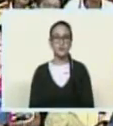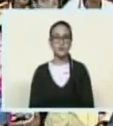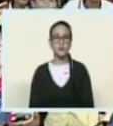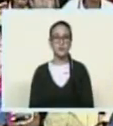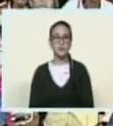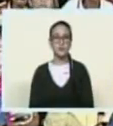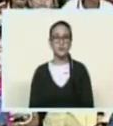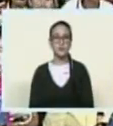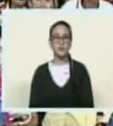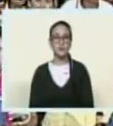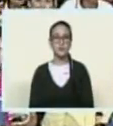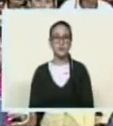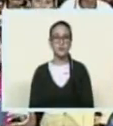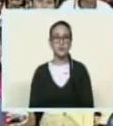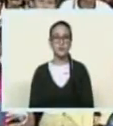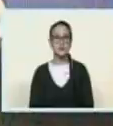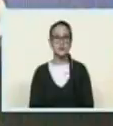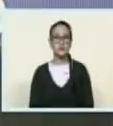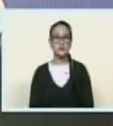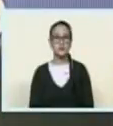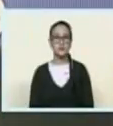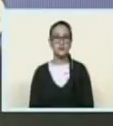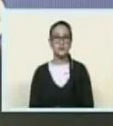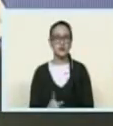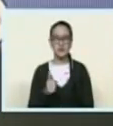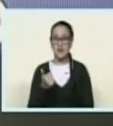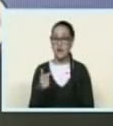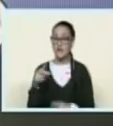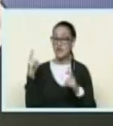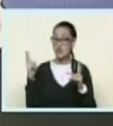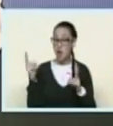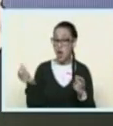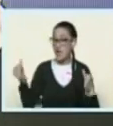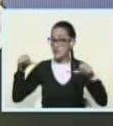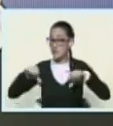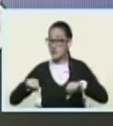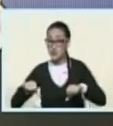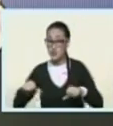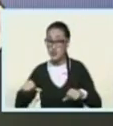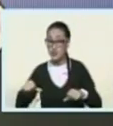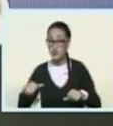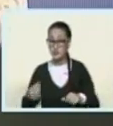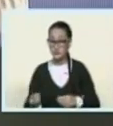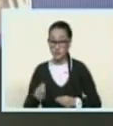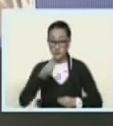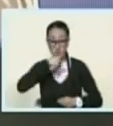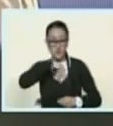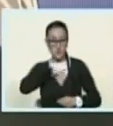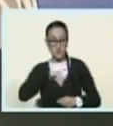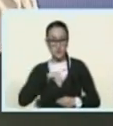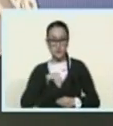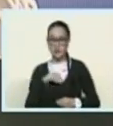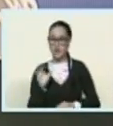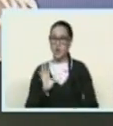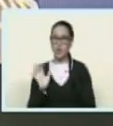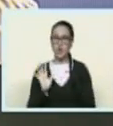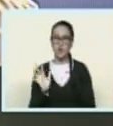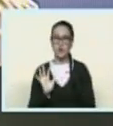No dejemos ni que la derrota ni la victoria se